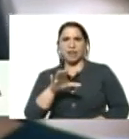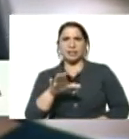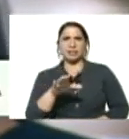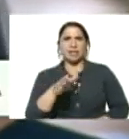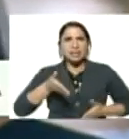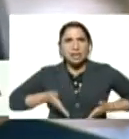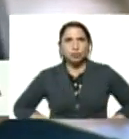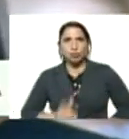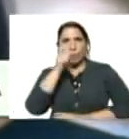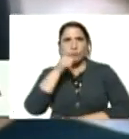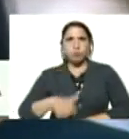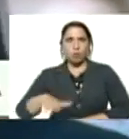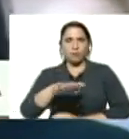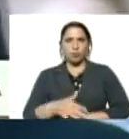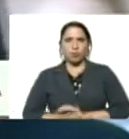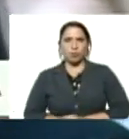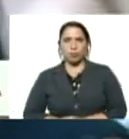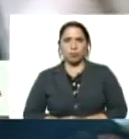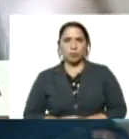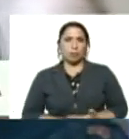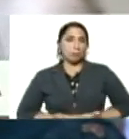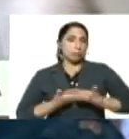pueblo. Pesa mucho